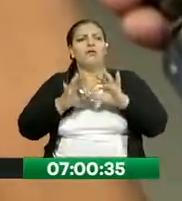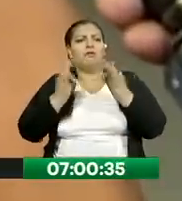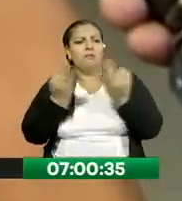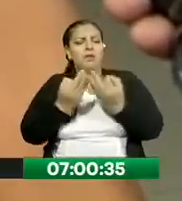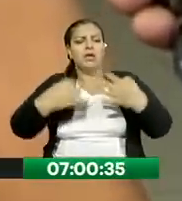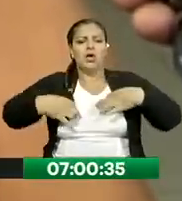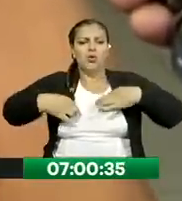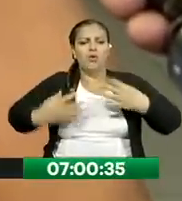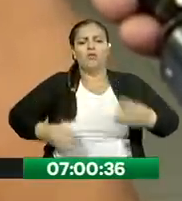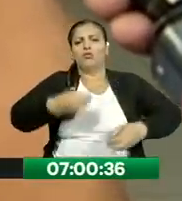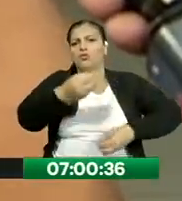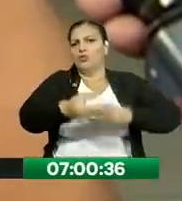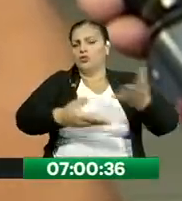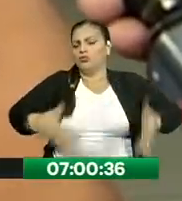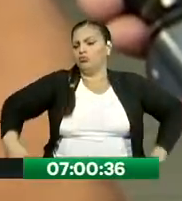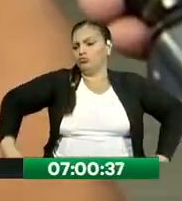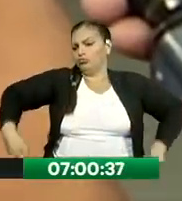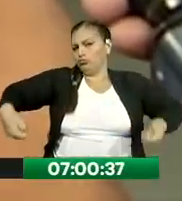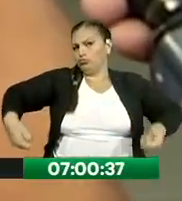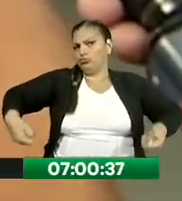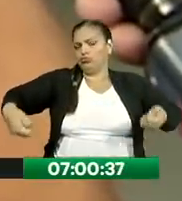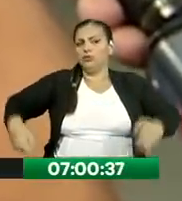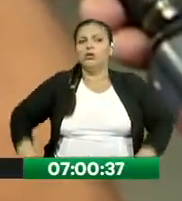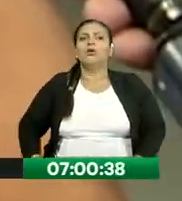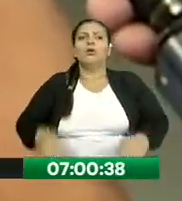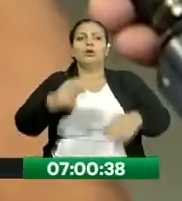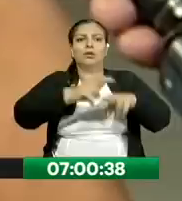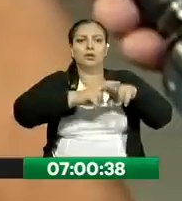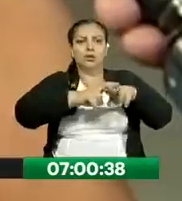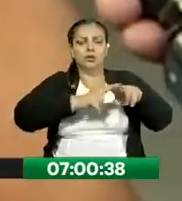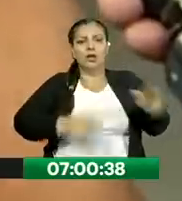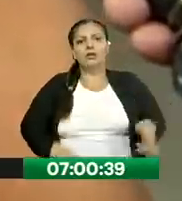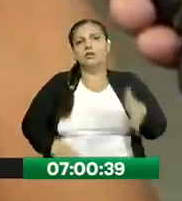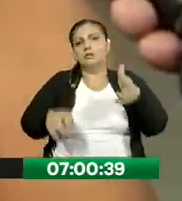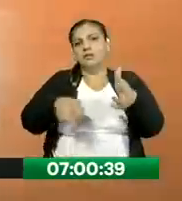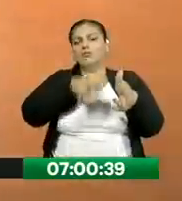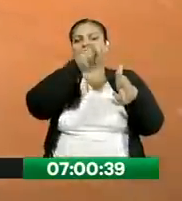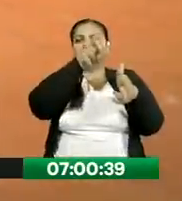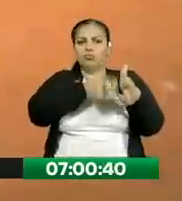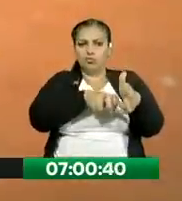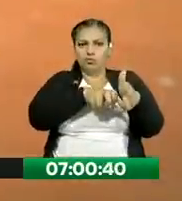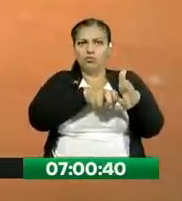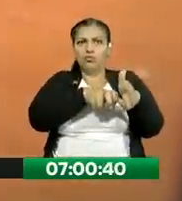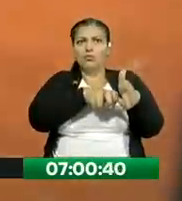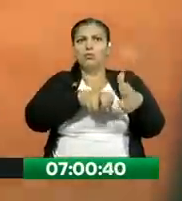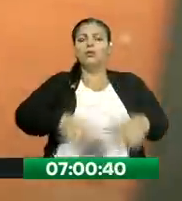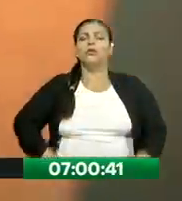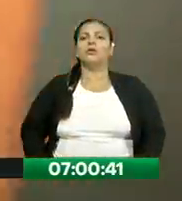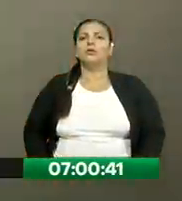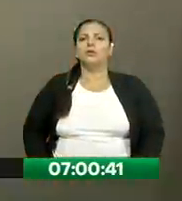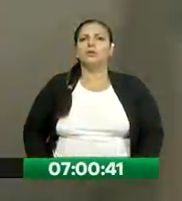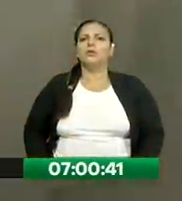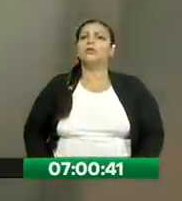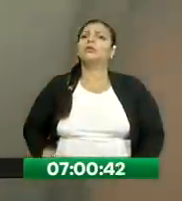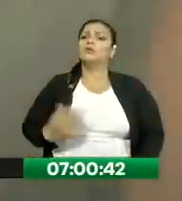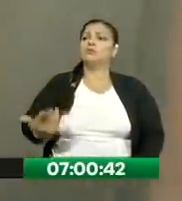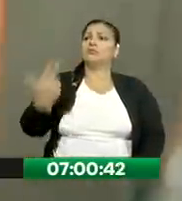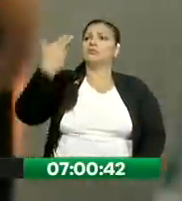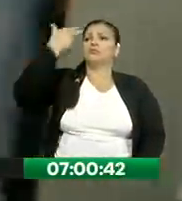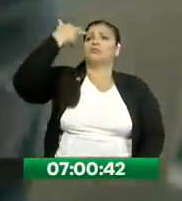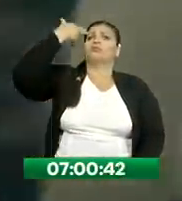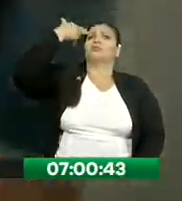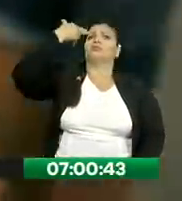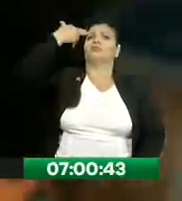¿Se llevaron todo? Todo, teléfono, $3,500. que la Fiscalía ya investiga en este caso,